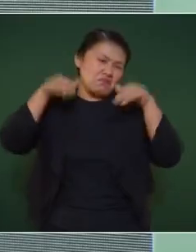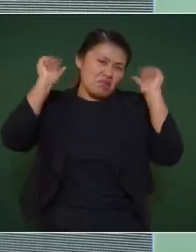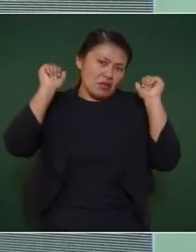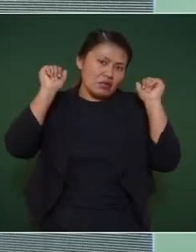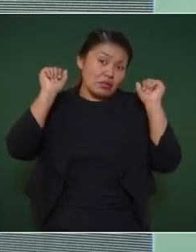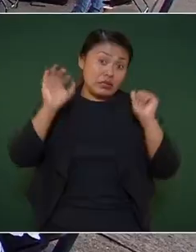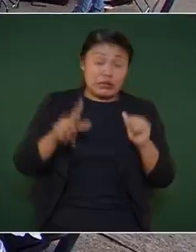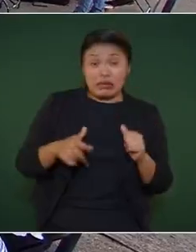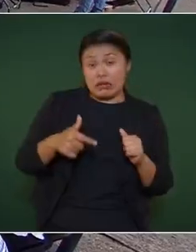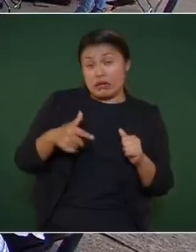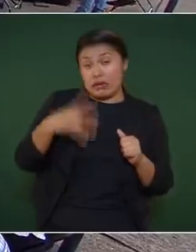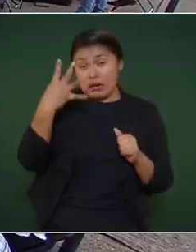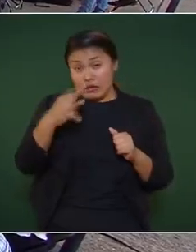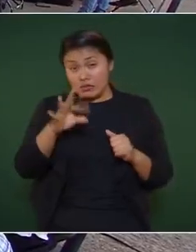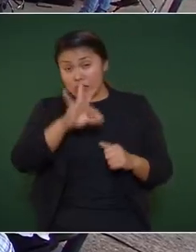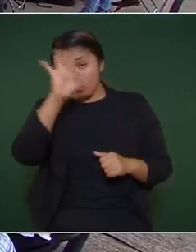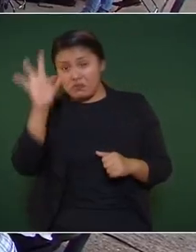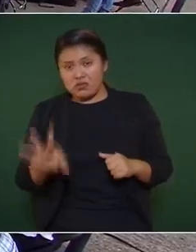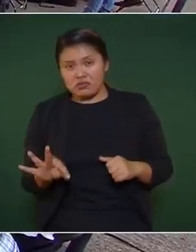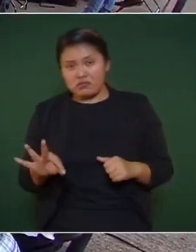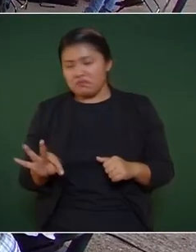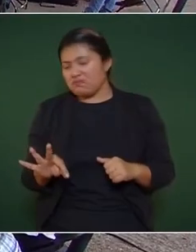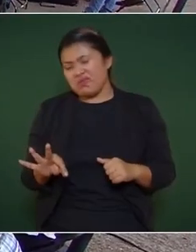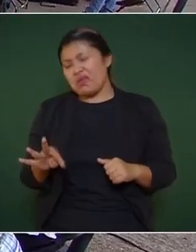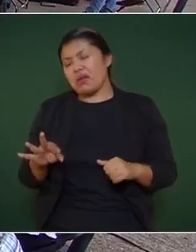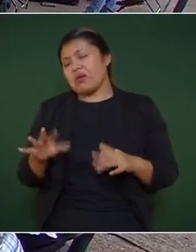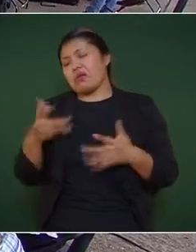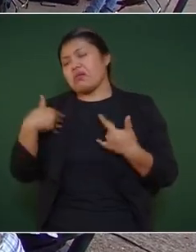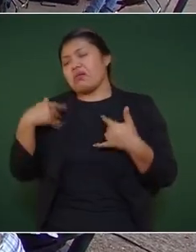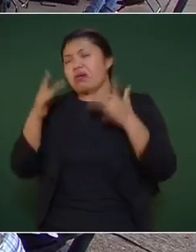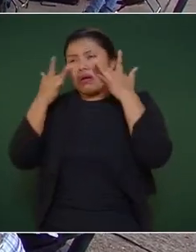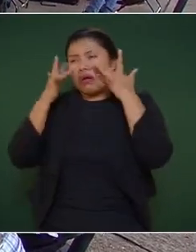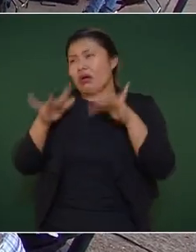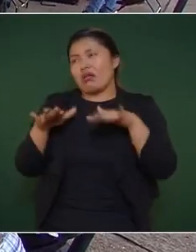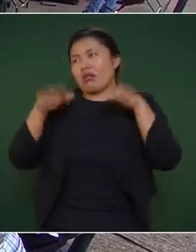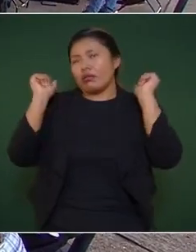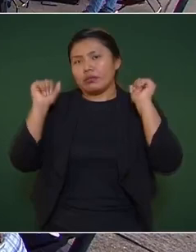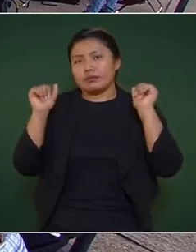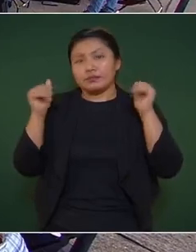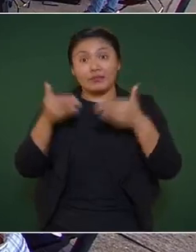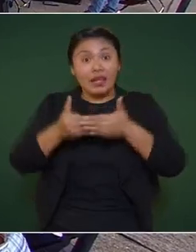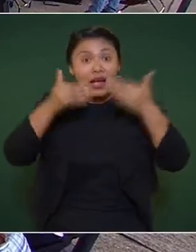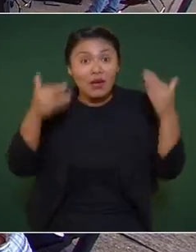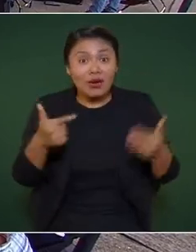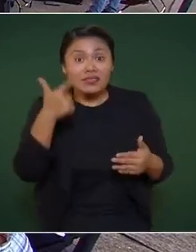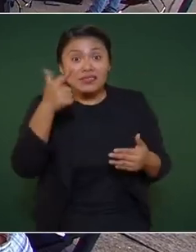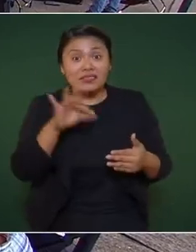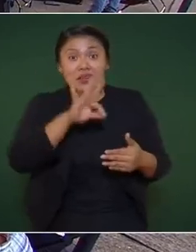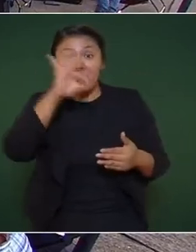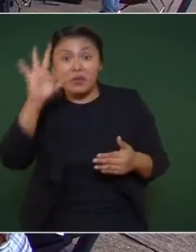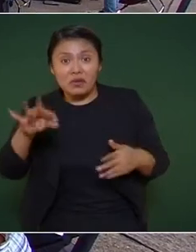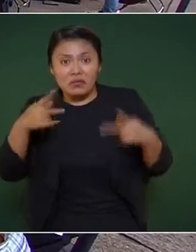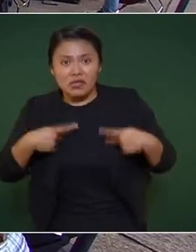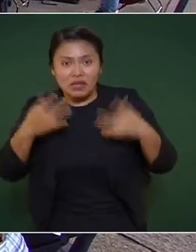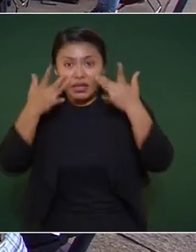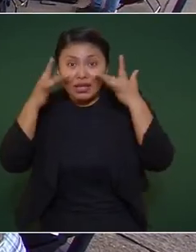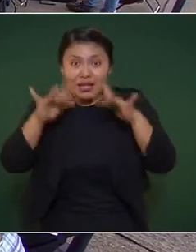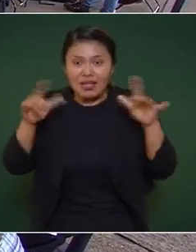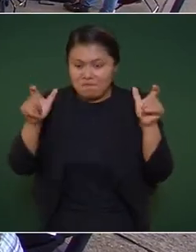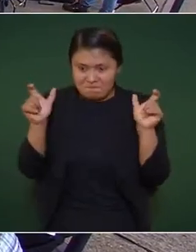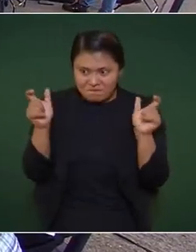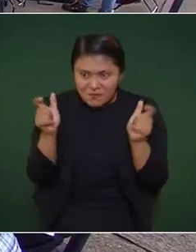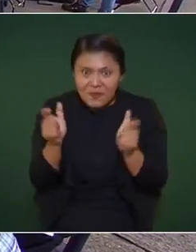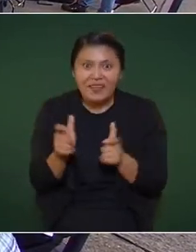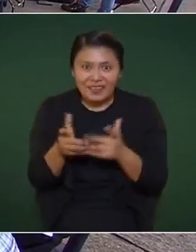14% de los que entraban, ahora bajó a 7%. Y fíjense